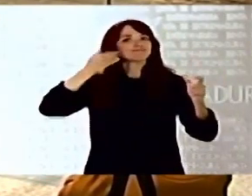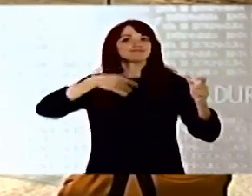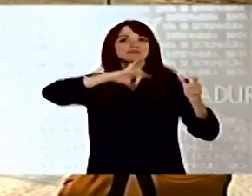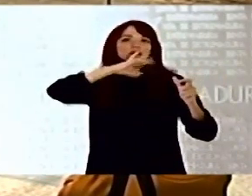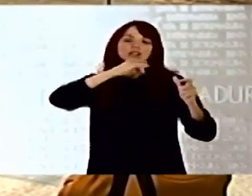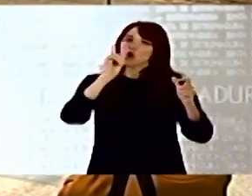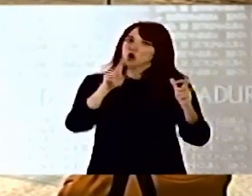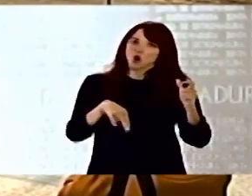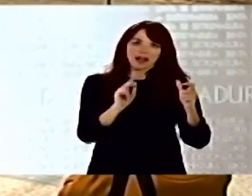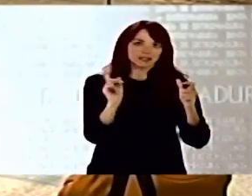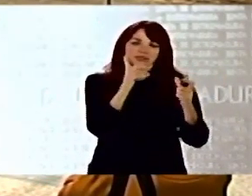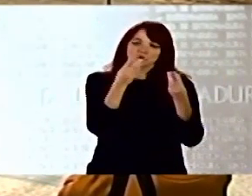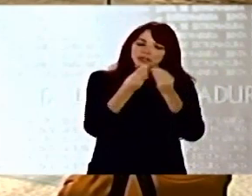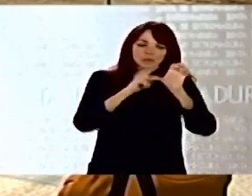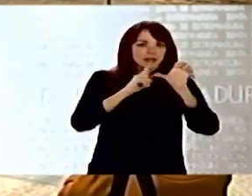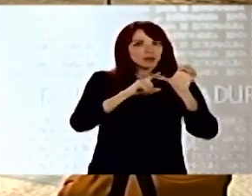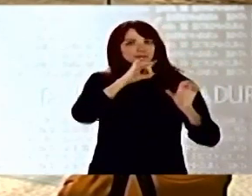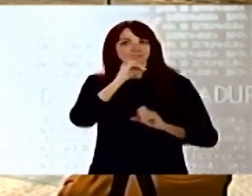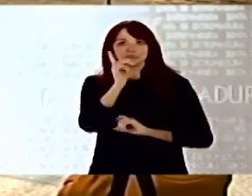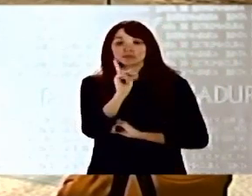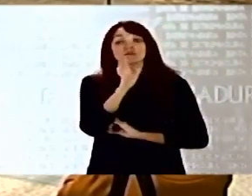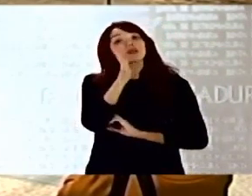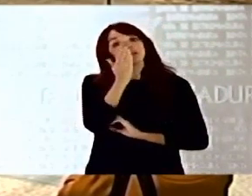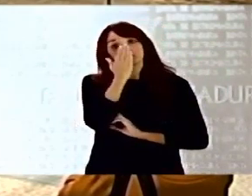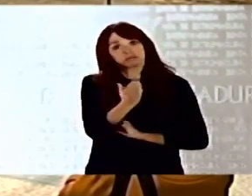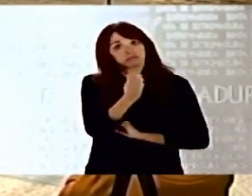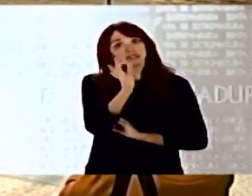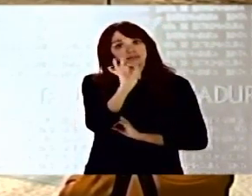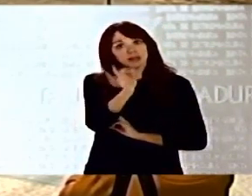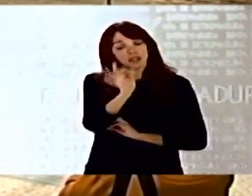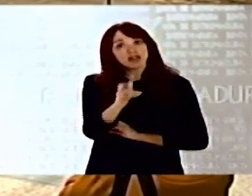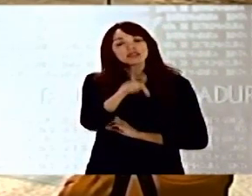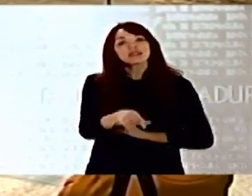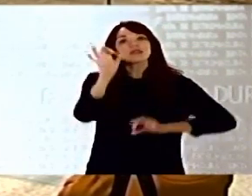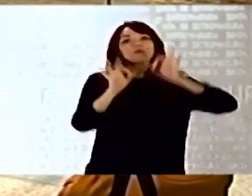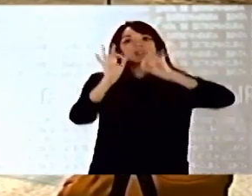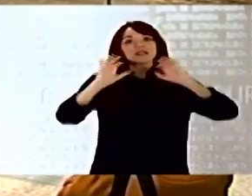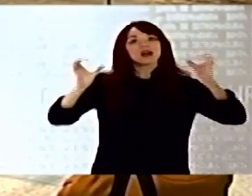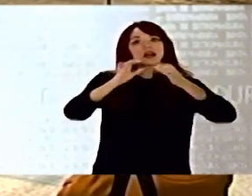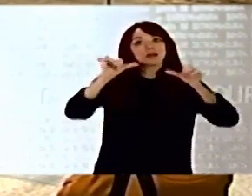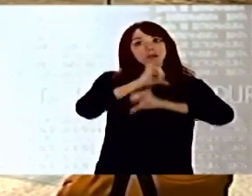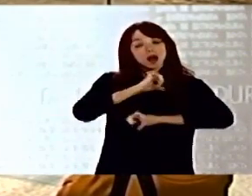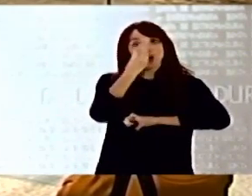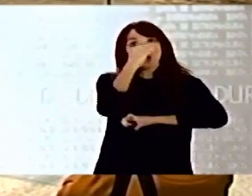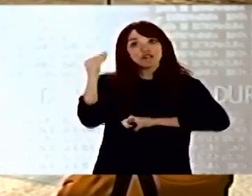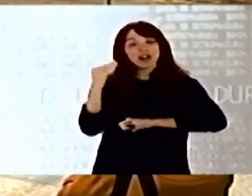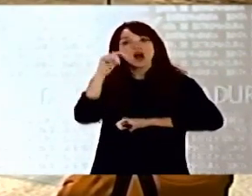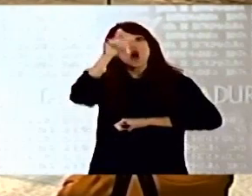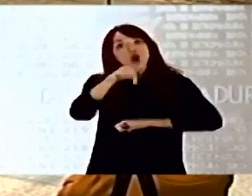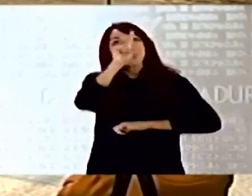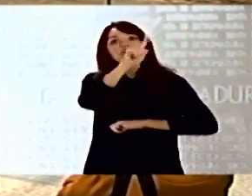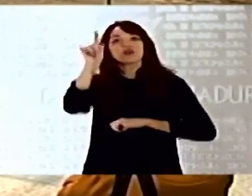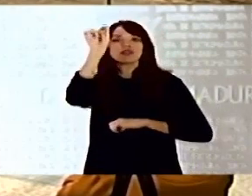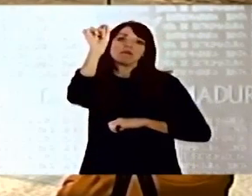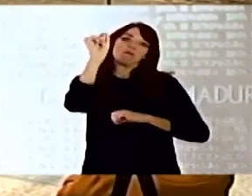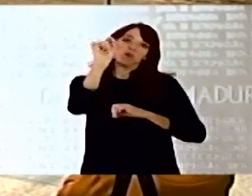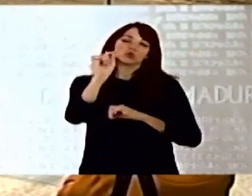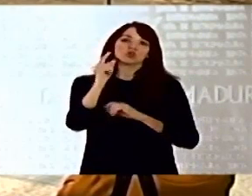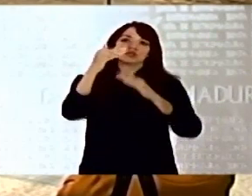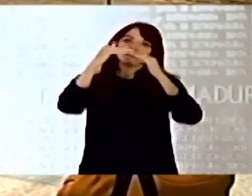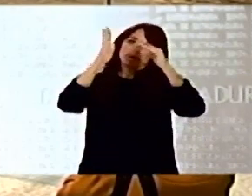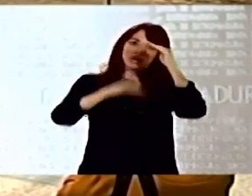para la Junta de Extremadura, pero también es cierto, en honor a la verdad, que esa tasa es hoy 11 puntos menor que en el